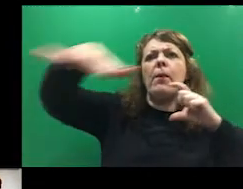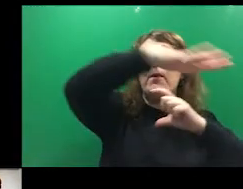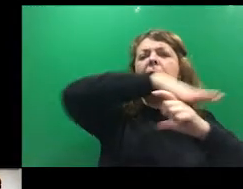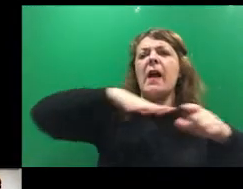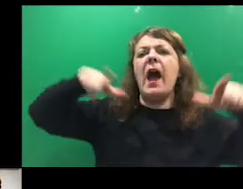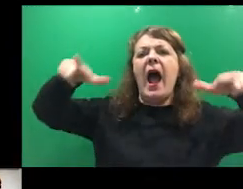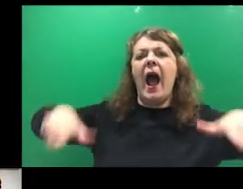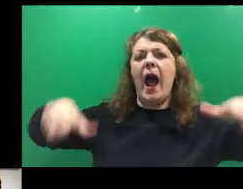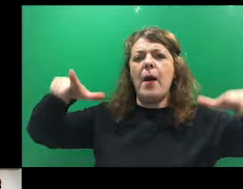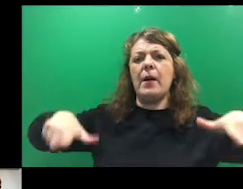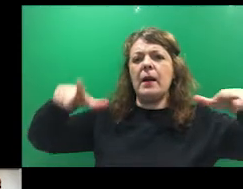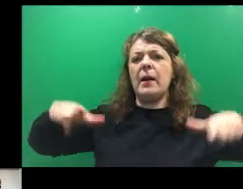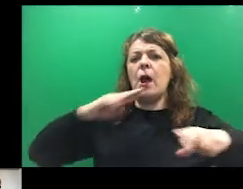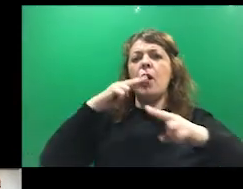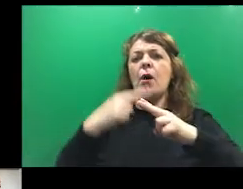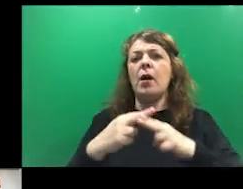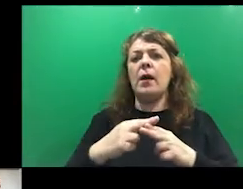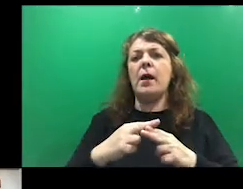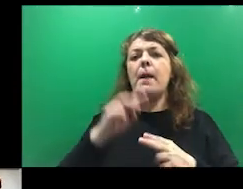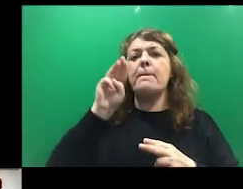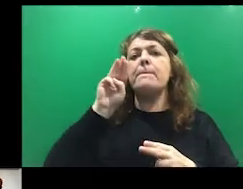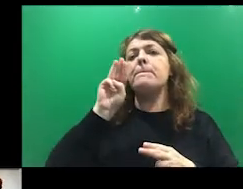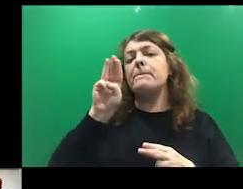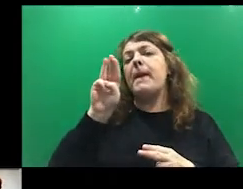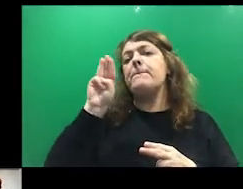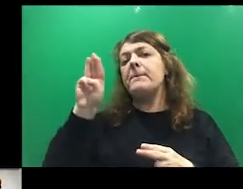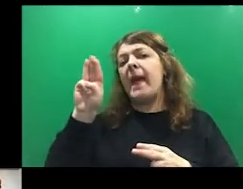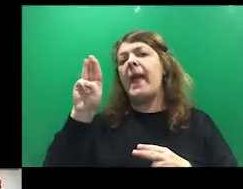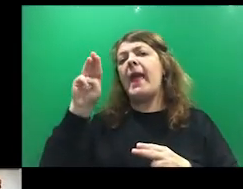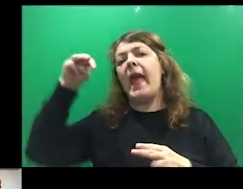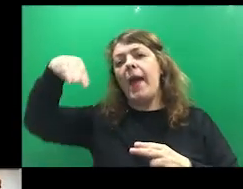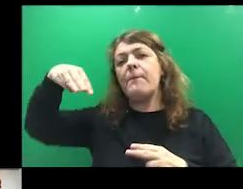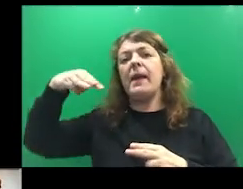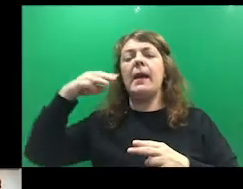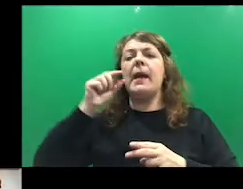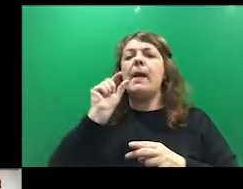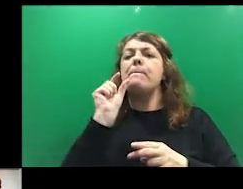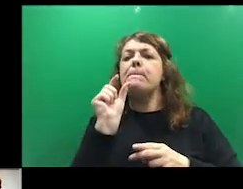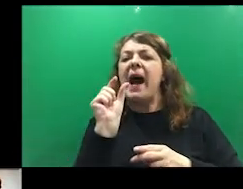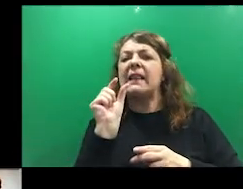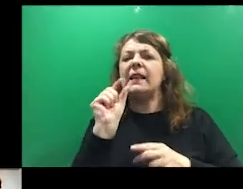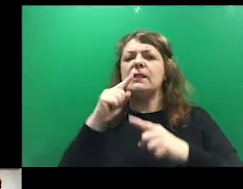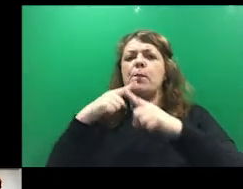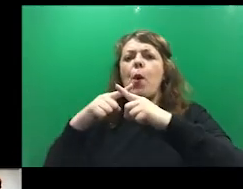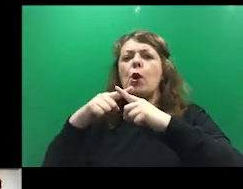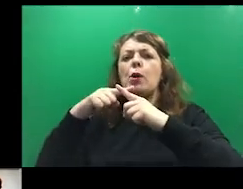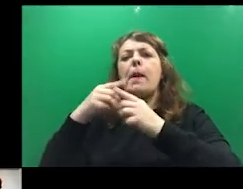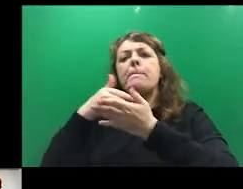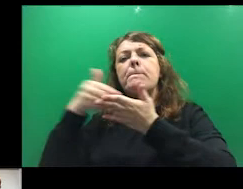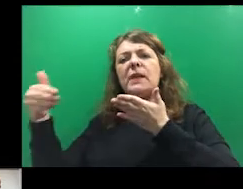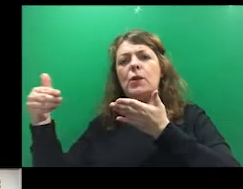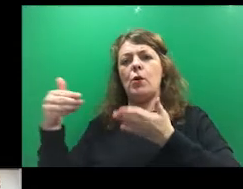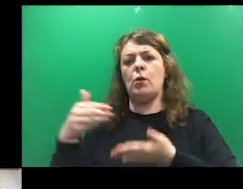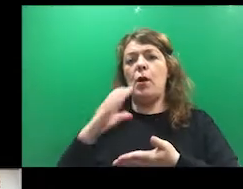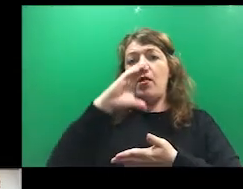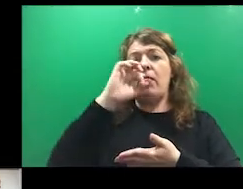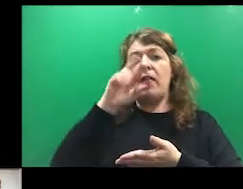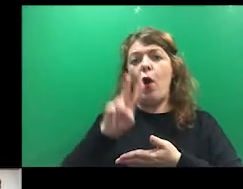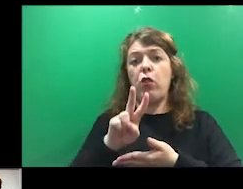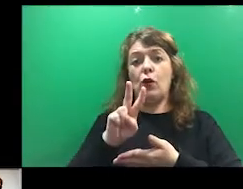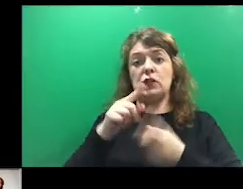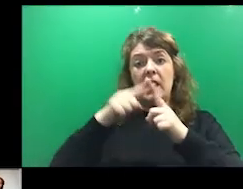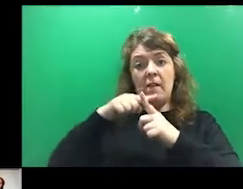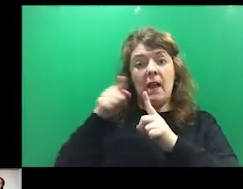nivel del CO2 que hay en la habitación. Es una medida en una cosa que se llama ppm, que son partes por millón. ¿Vale? El nivel de